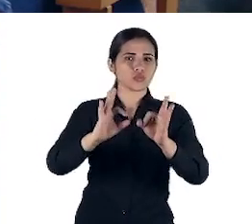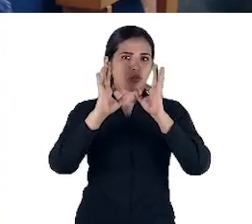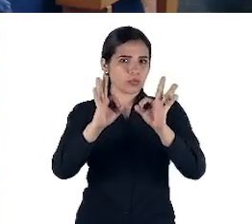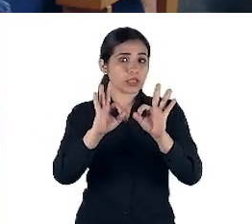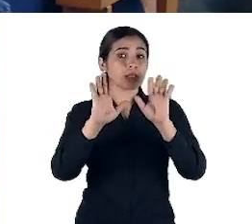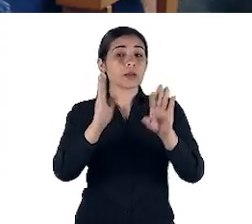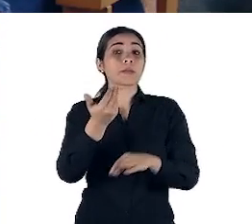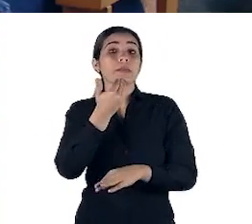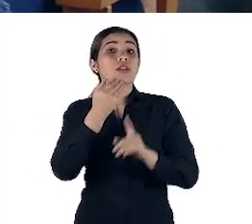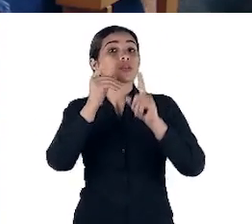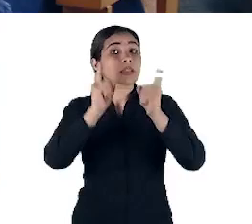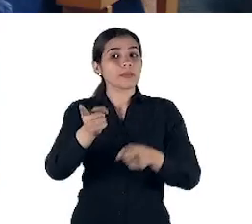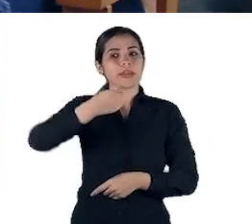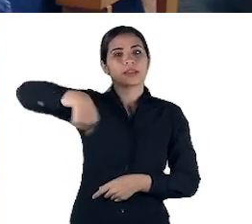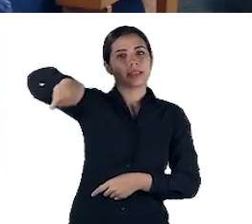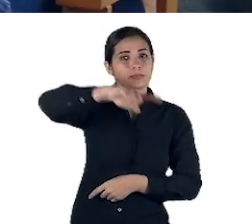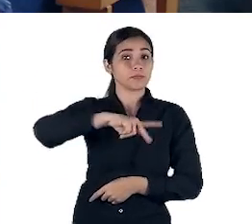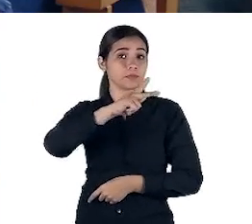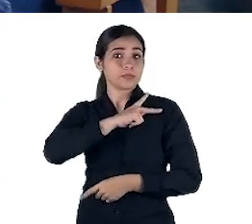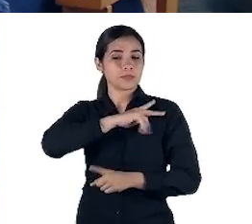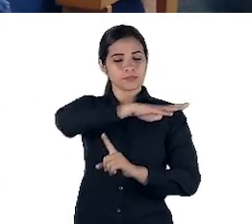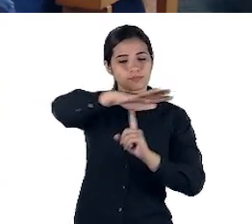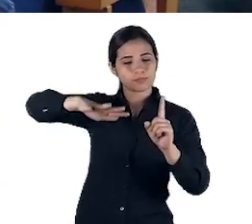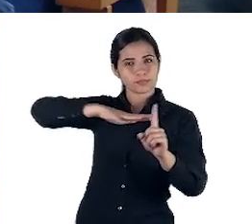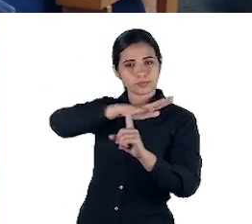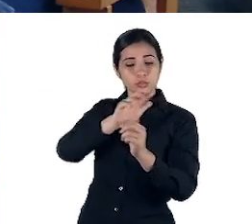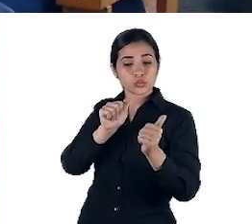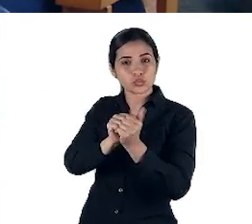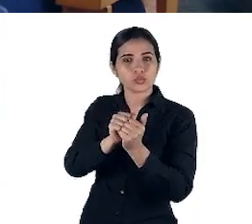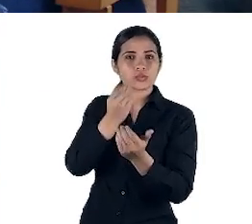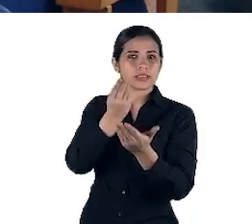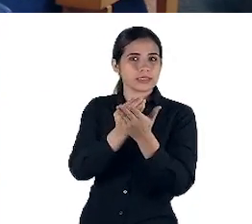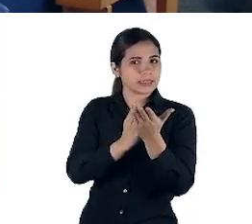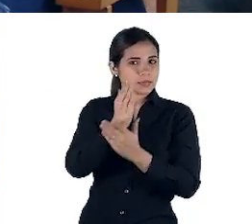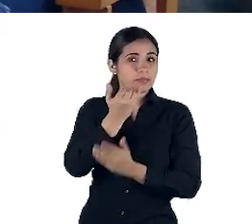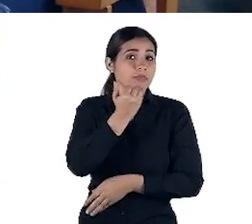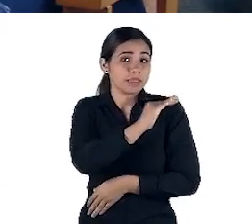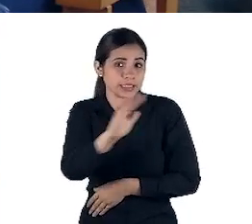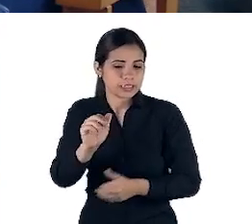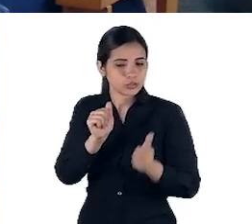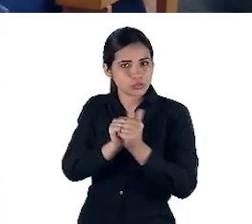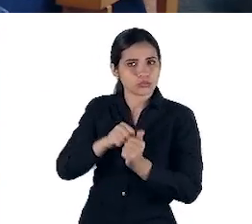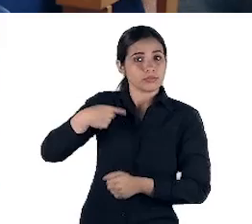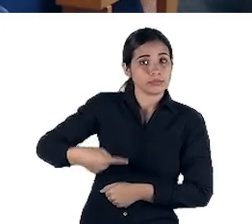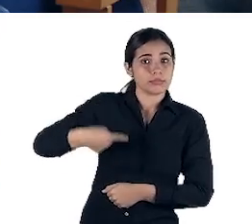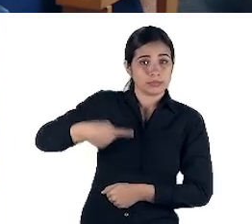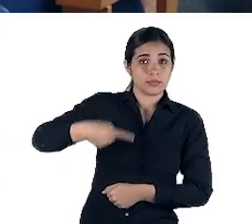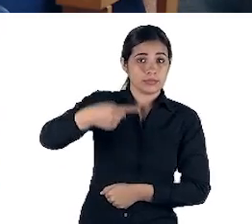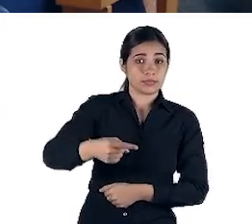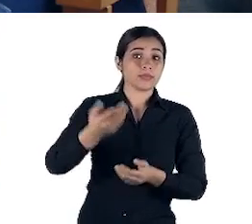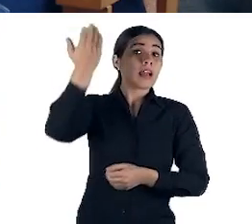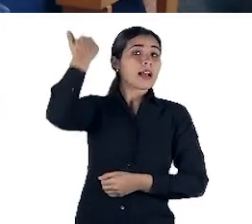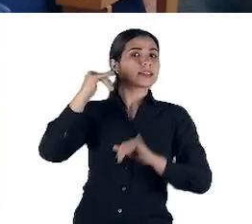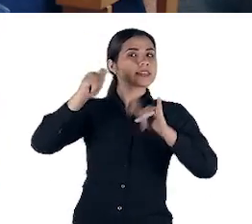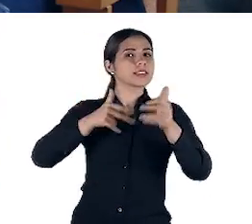todo también las personas que estamos dentro del entorno y que formamos parte de la vida de esos niños y niñas, de los que primero hablamos del